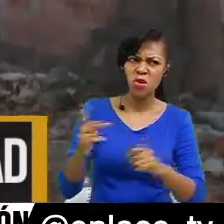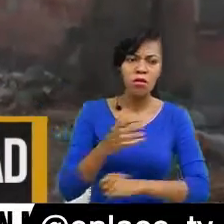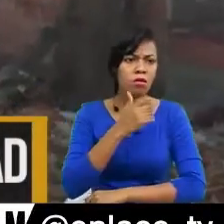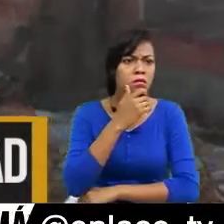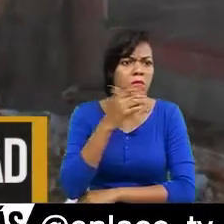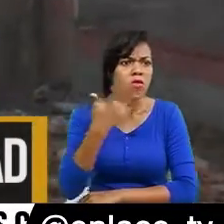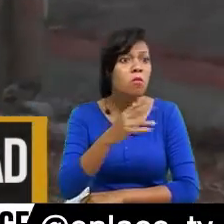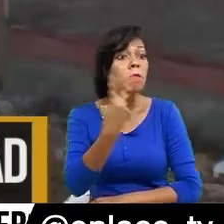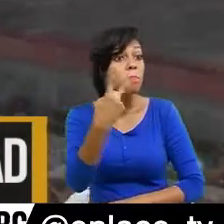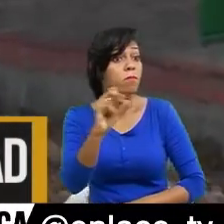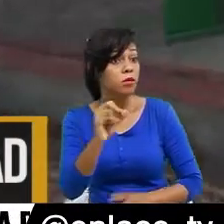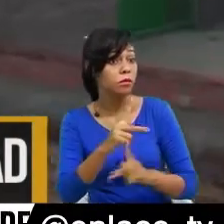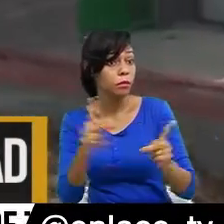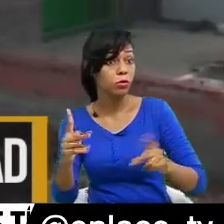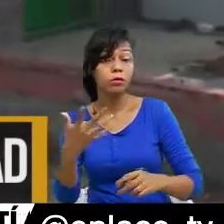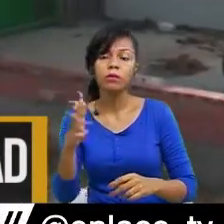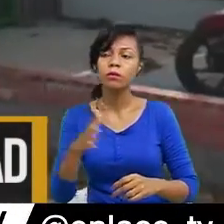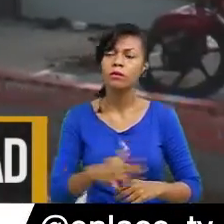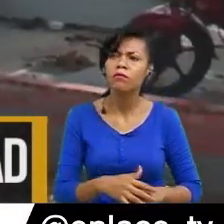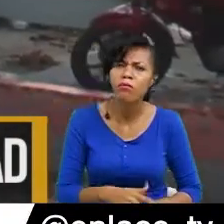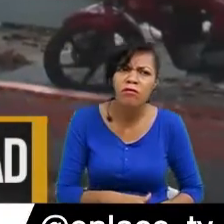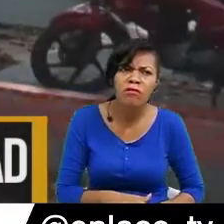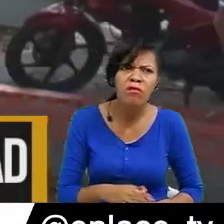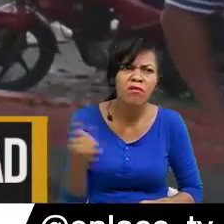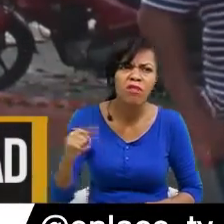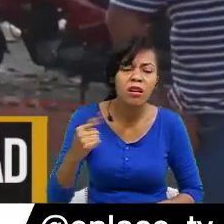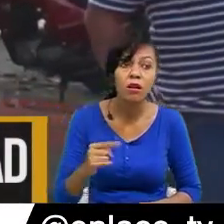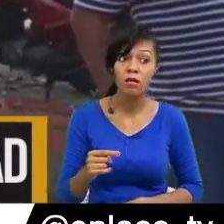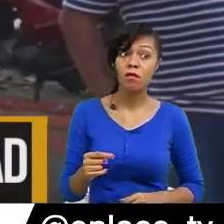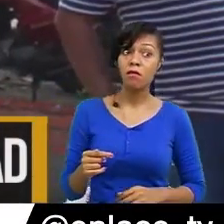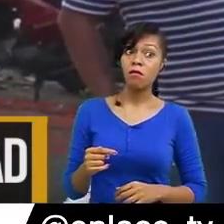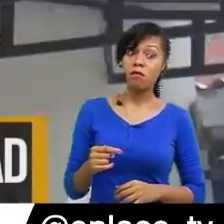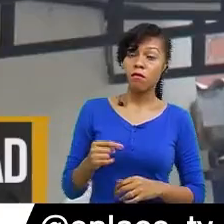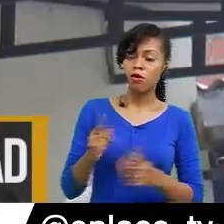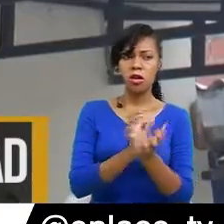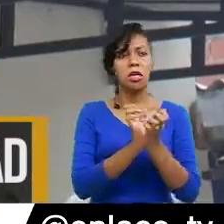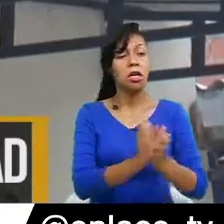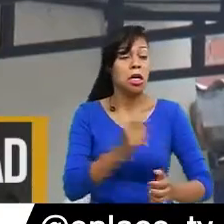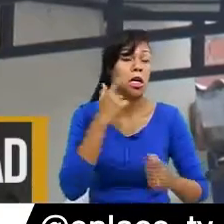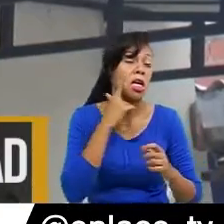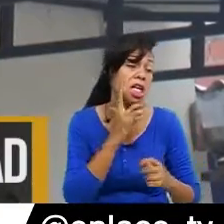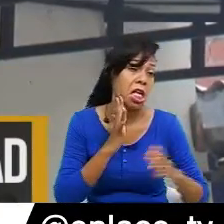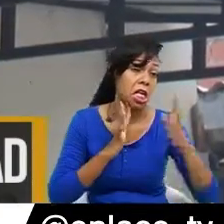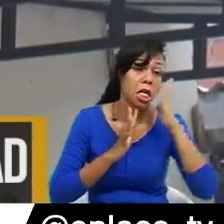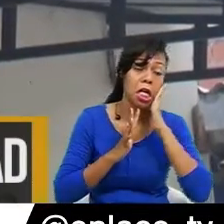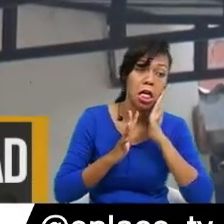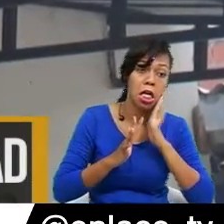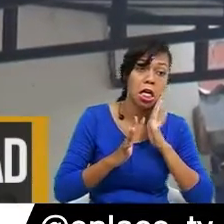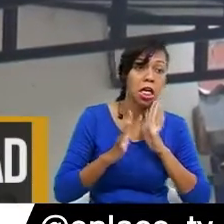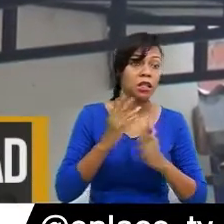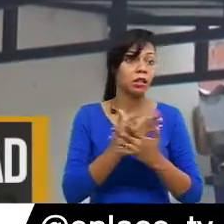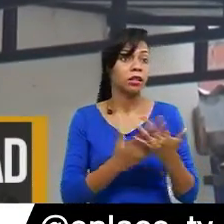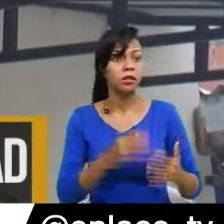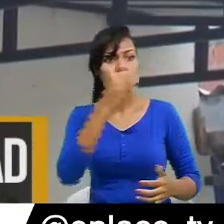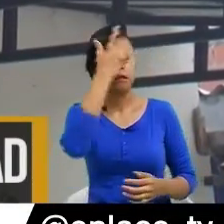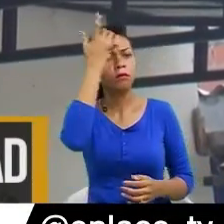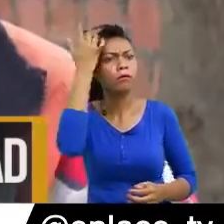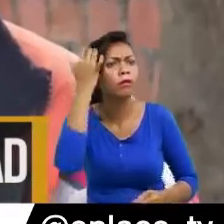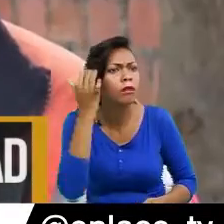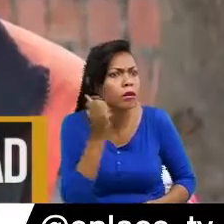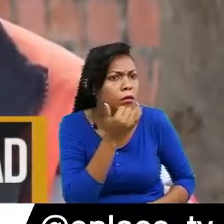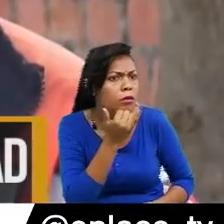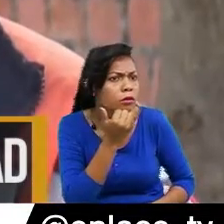unas 20 personas. Se me bajé a mirar y vi que el muchacho que lo tenían ahí todo reventado. Resulta que se metió aquí a un